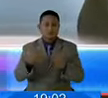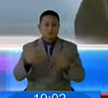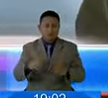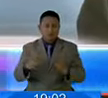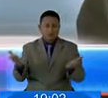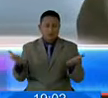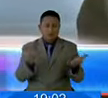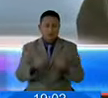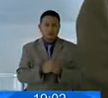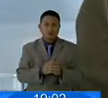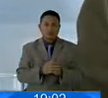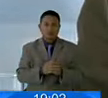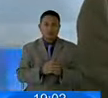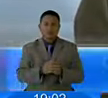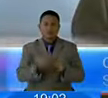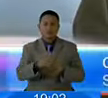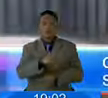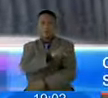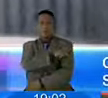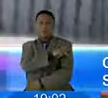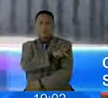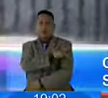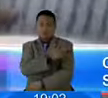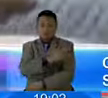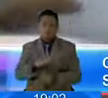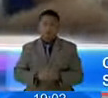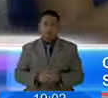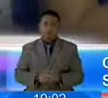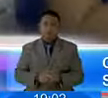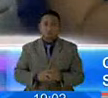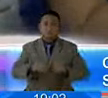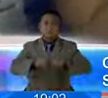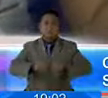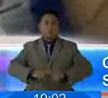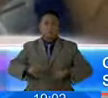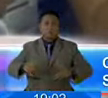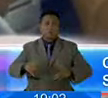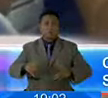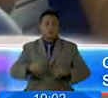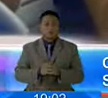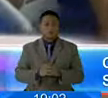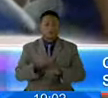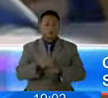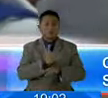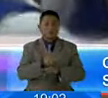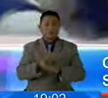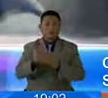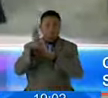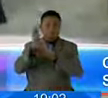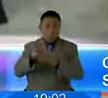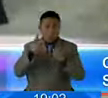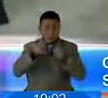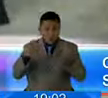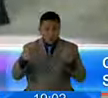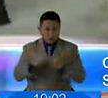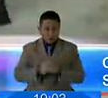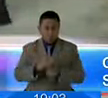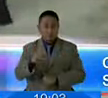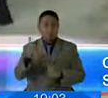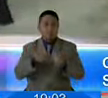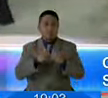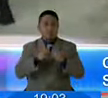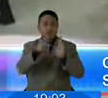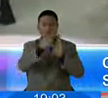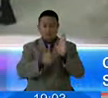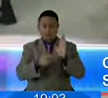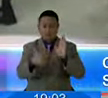rápido con la Escuela Politécnica Nacional. Pero habrá condiciones para hacer público ese conteo rápido. Una de ellas, que los